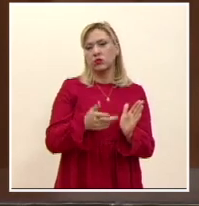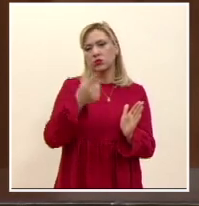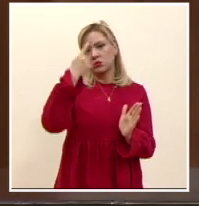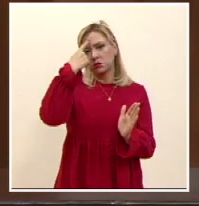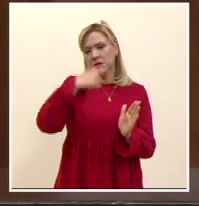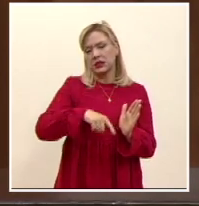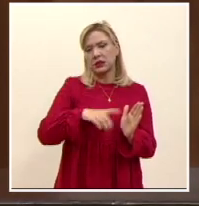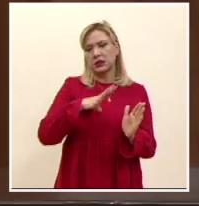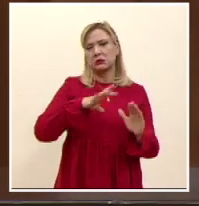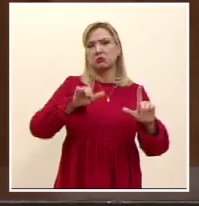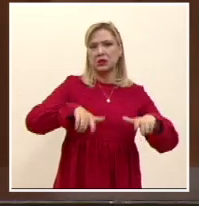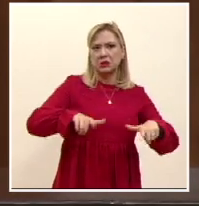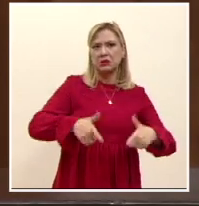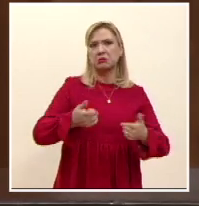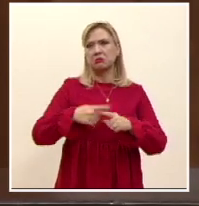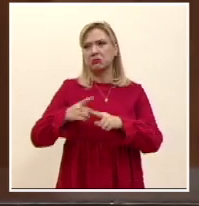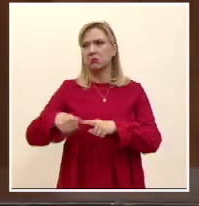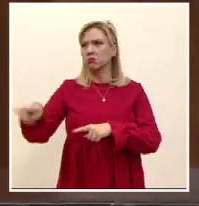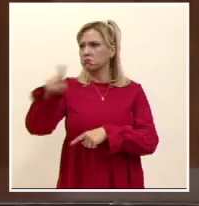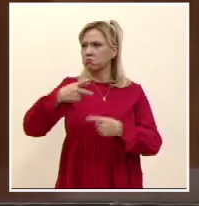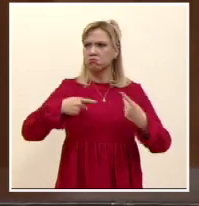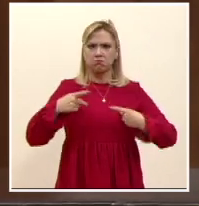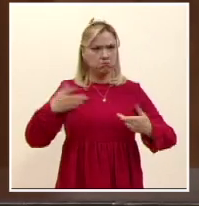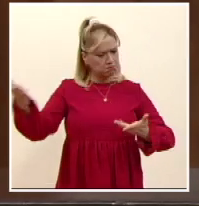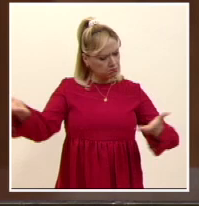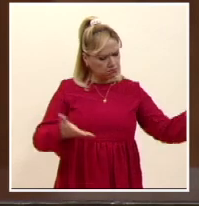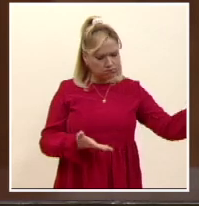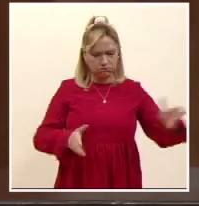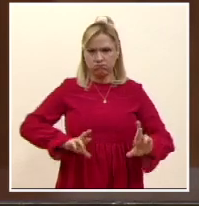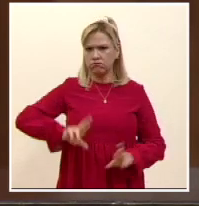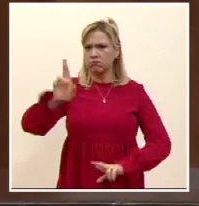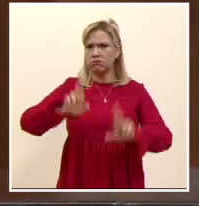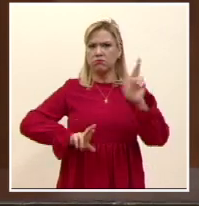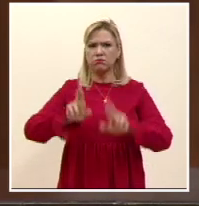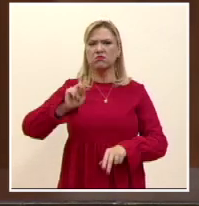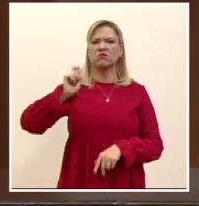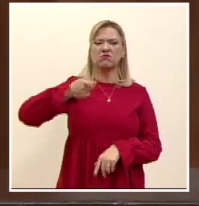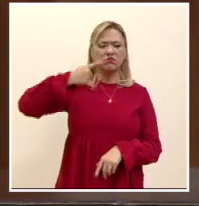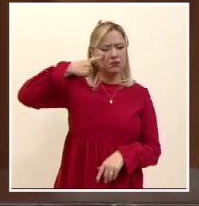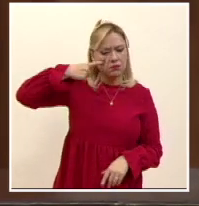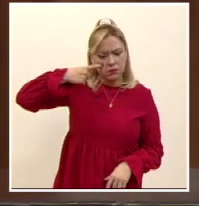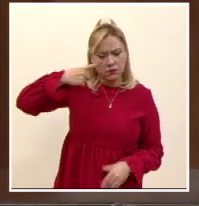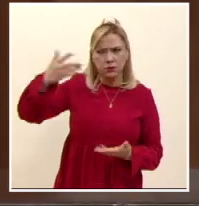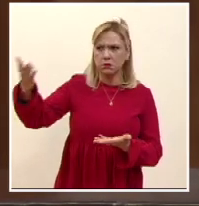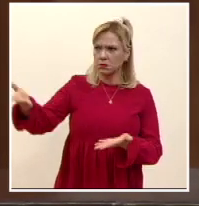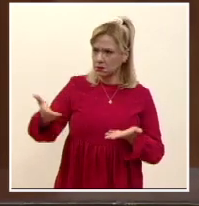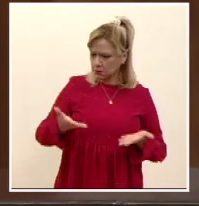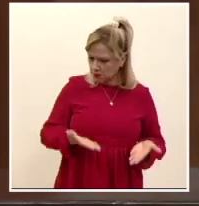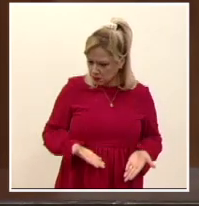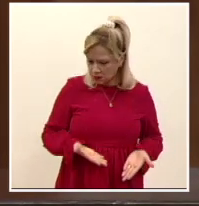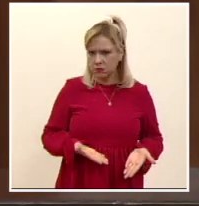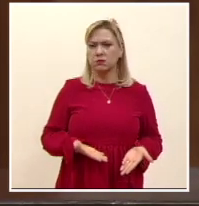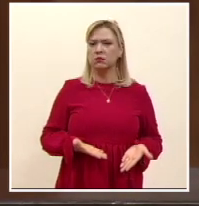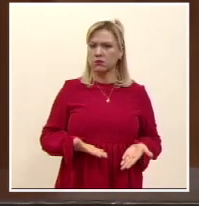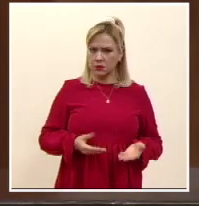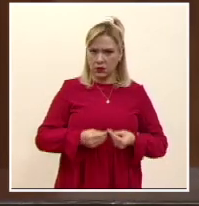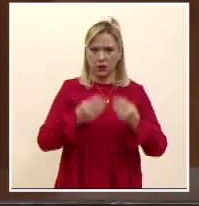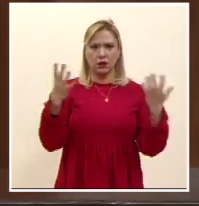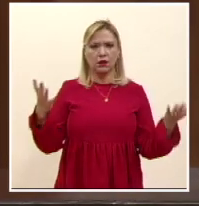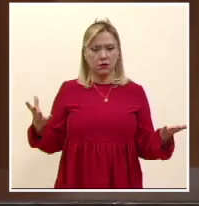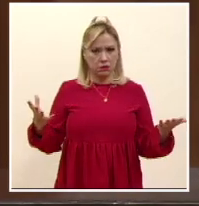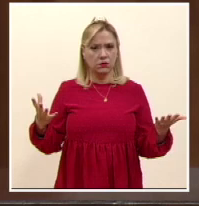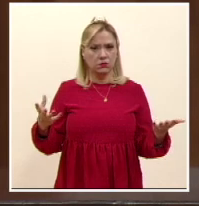sociedad civil participar de los procesos administrativos con la finalidad de que ejerzan